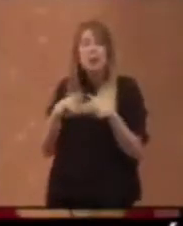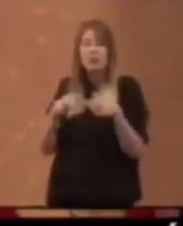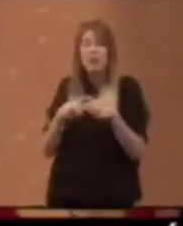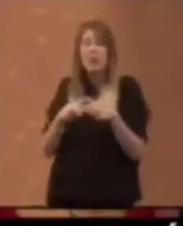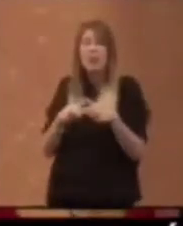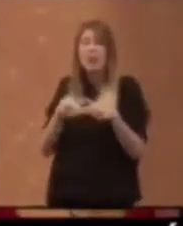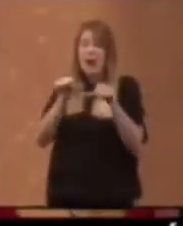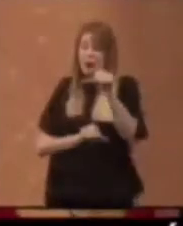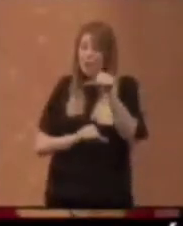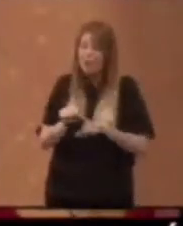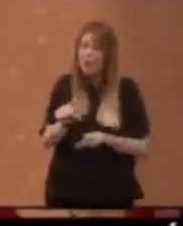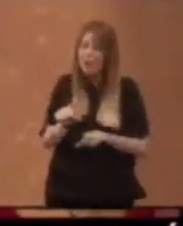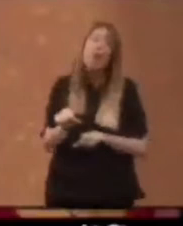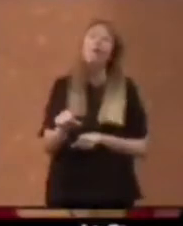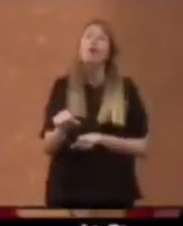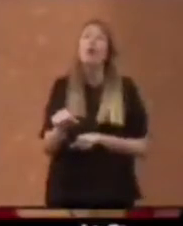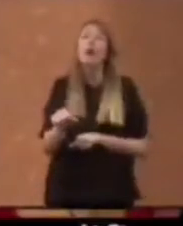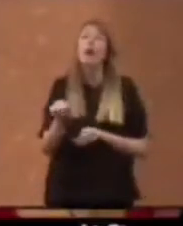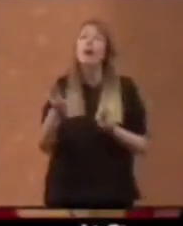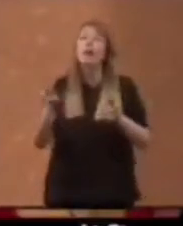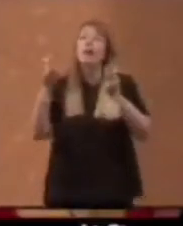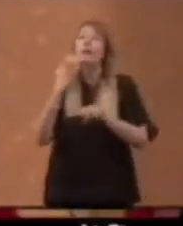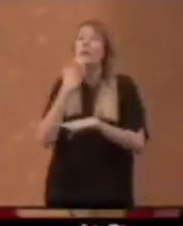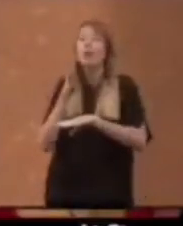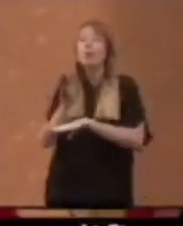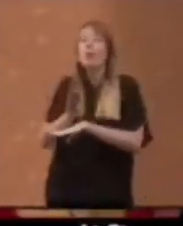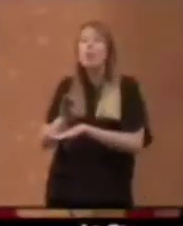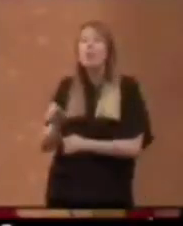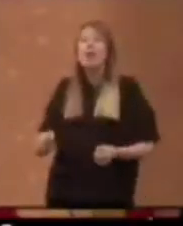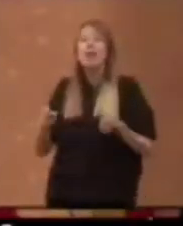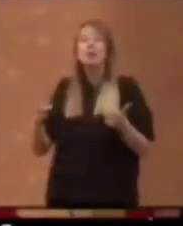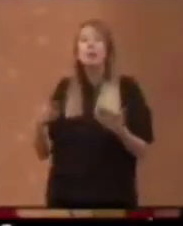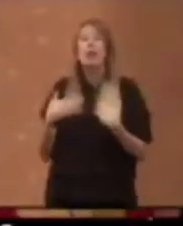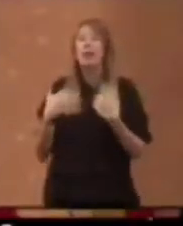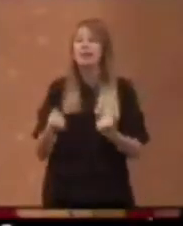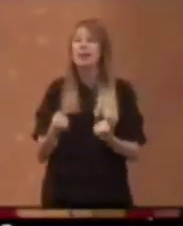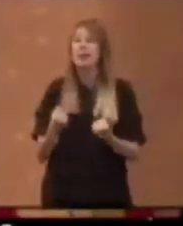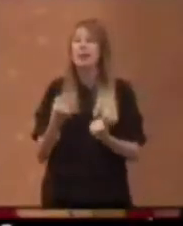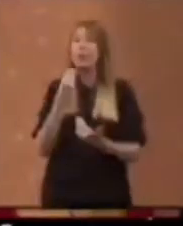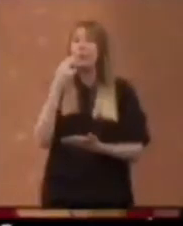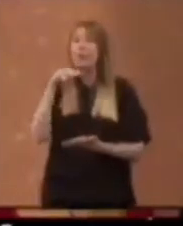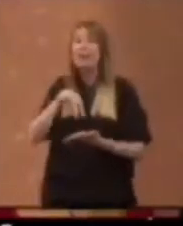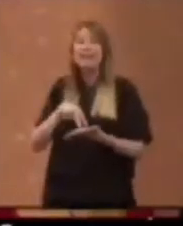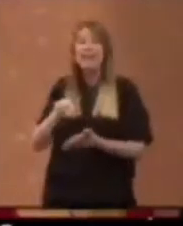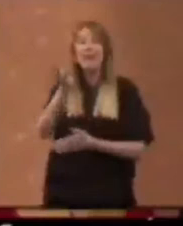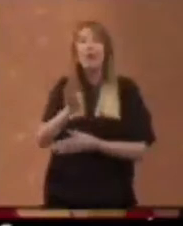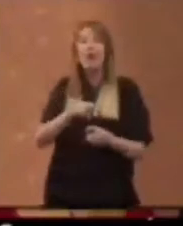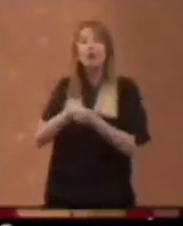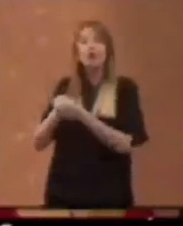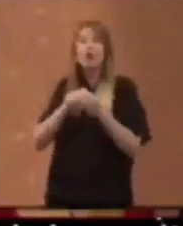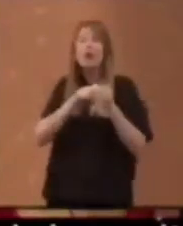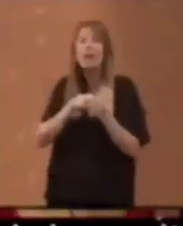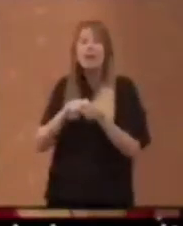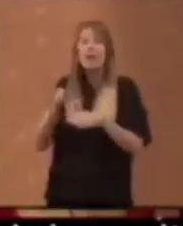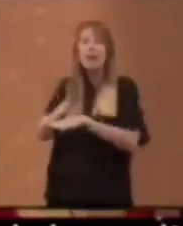partir de ahora temas como el cuidado del medio ambiente, la salud y el bienestar, o incluso la solidaridad, los cuidados y